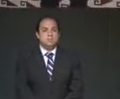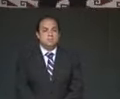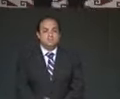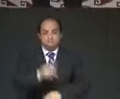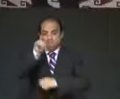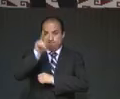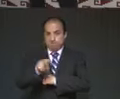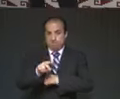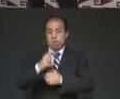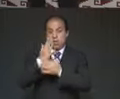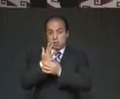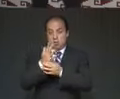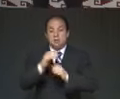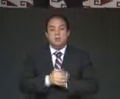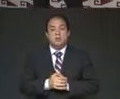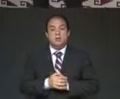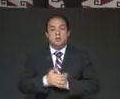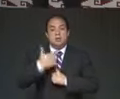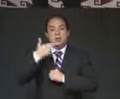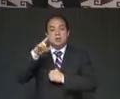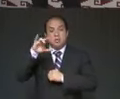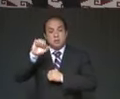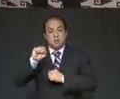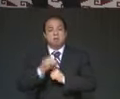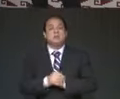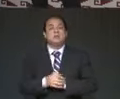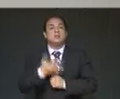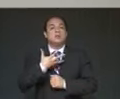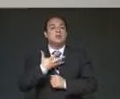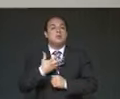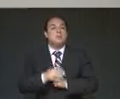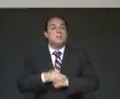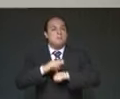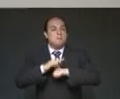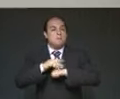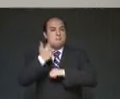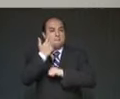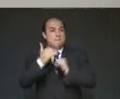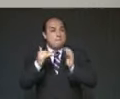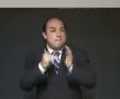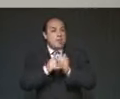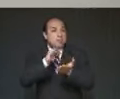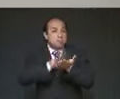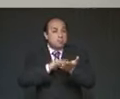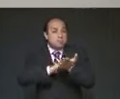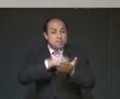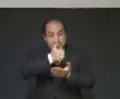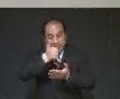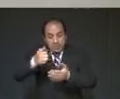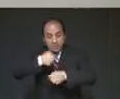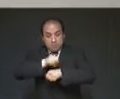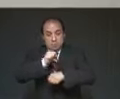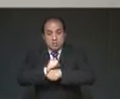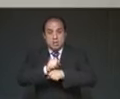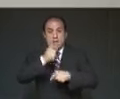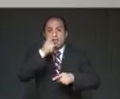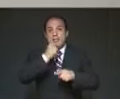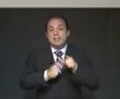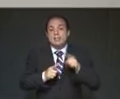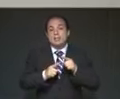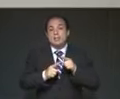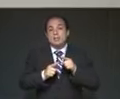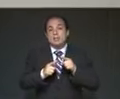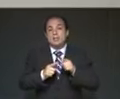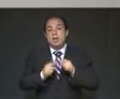Efectivamente, como bien lo mencionaban, en Guinness World Records tenemos más de 1,000 solicitudes a la semana para batir récords a nivel